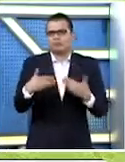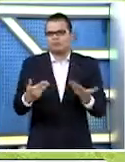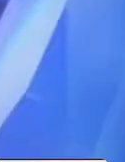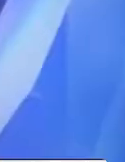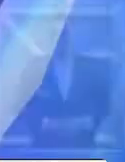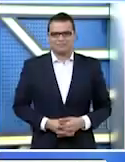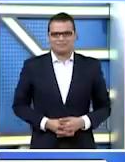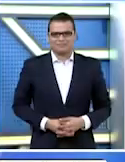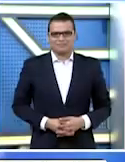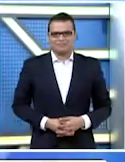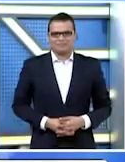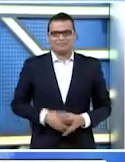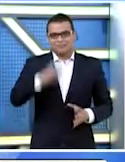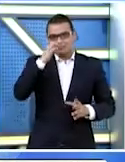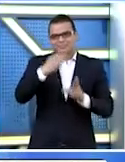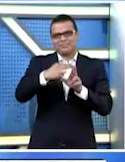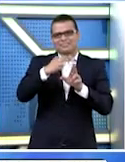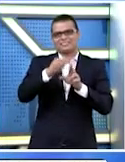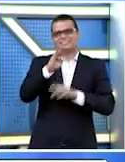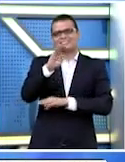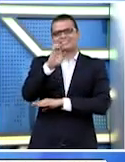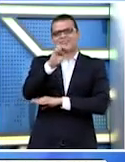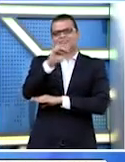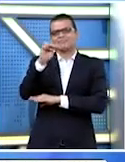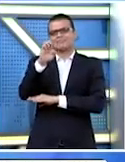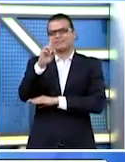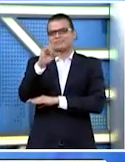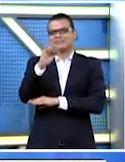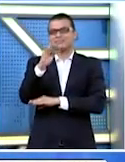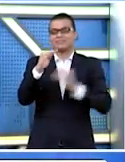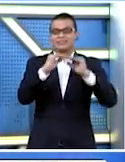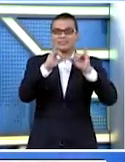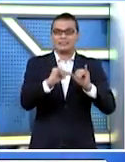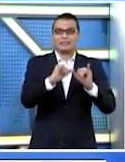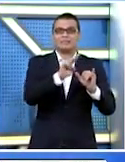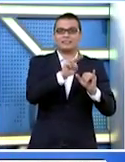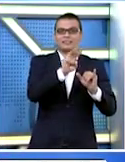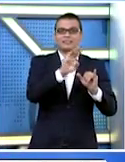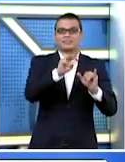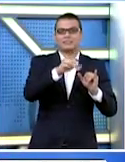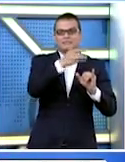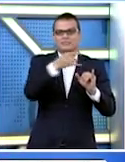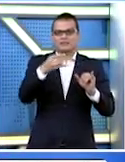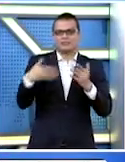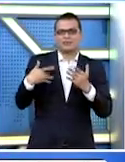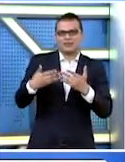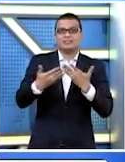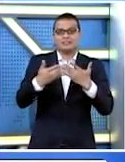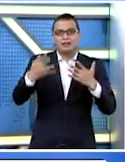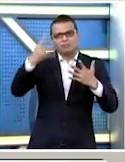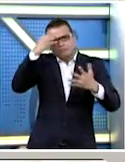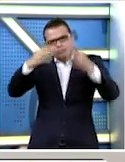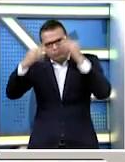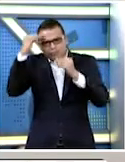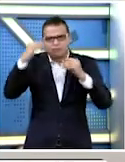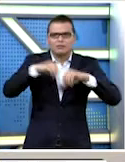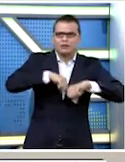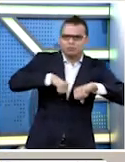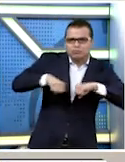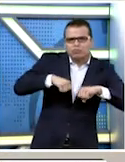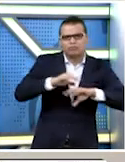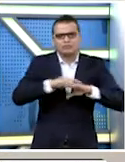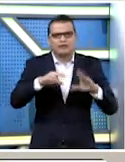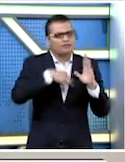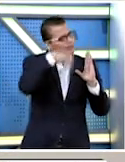mexicano. Benedetti cumple la cuarentena en México desde el 23 de marzo, tiempo que ha utilizado para el aprendizaje. La verdad, estaba leyendo